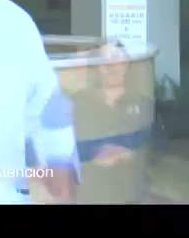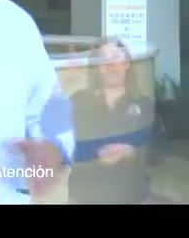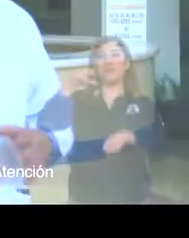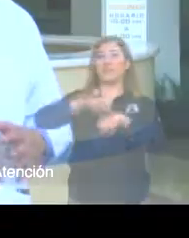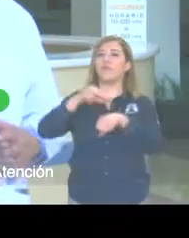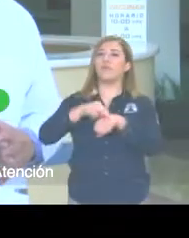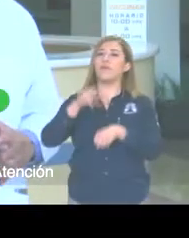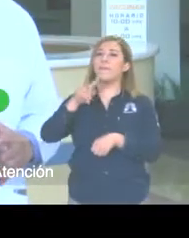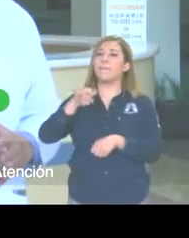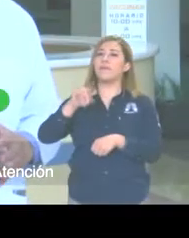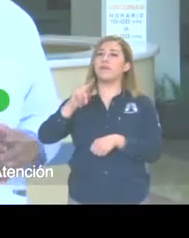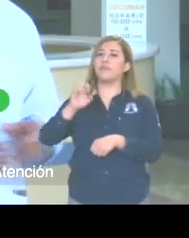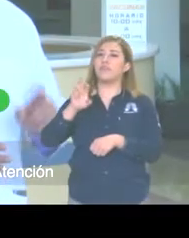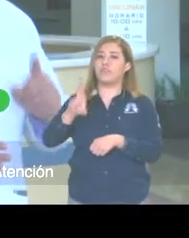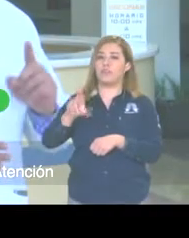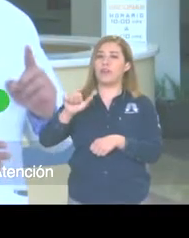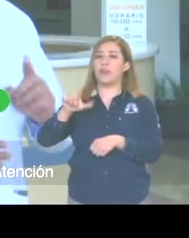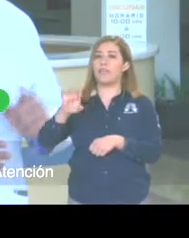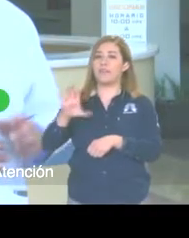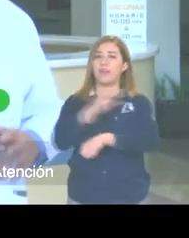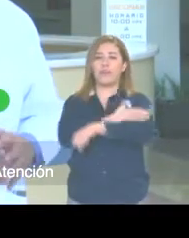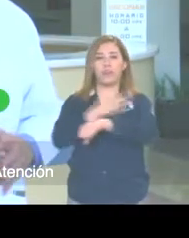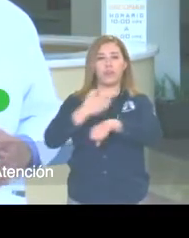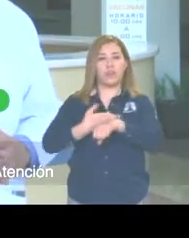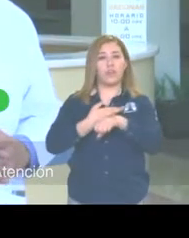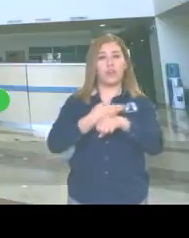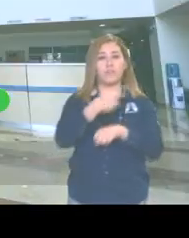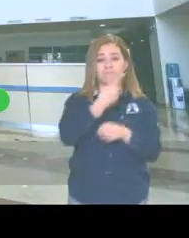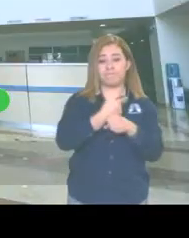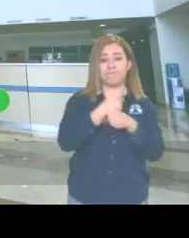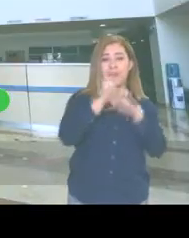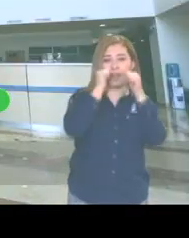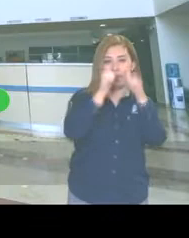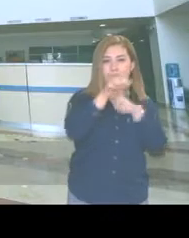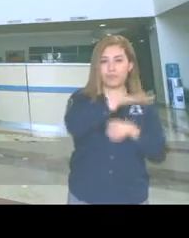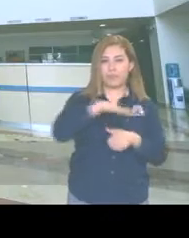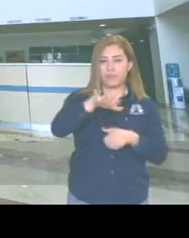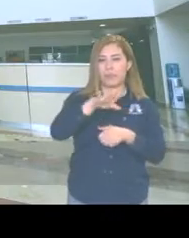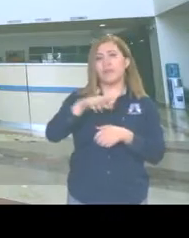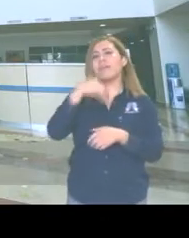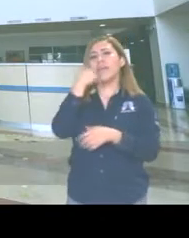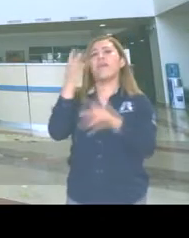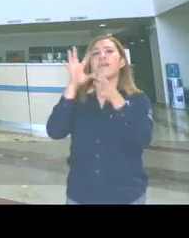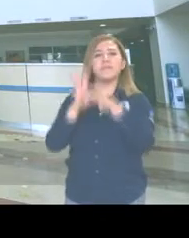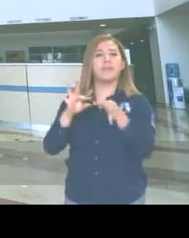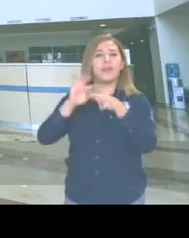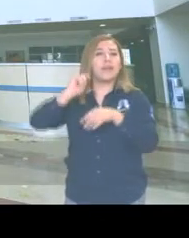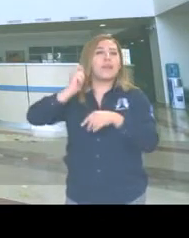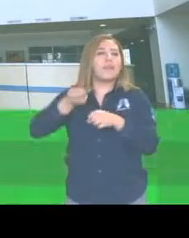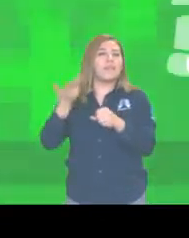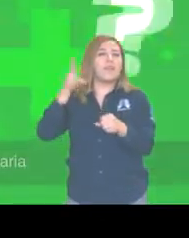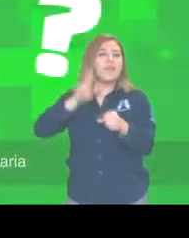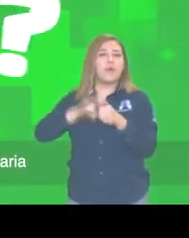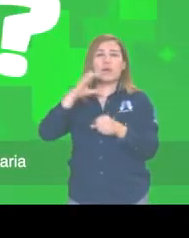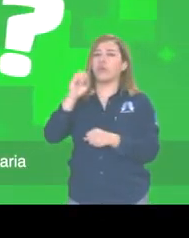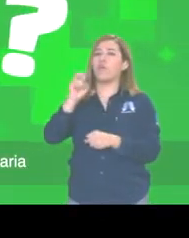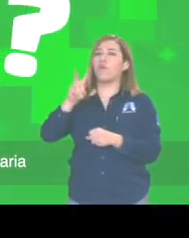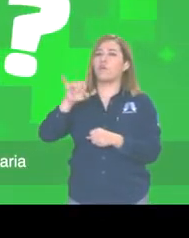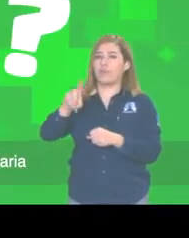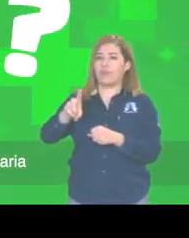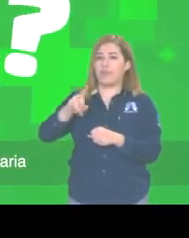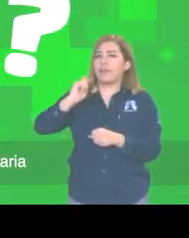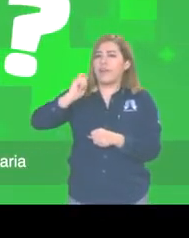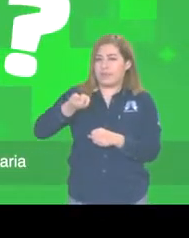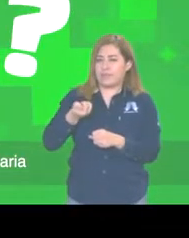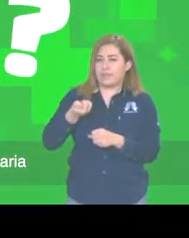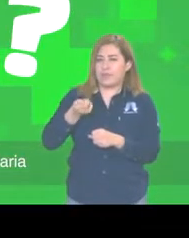Soy el doctor Víctor Alba Torres, coordinador de unidades de primer nivel de atención, y en esta ocasión te quiero explicar sobre los hospitales COVID. Un hospital COVID